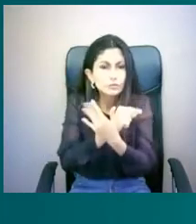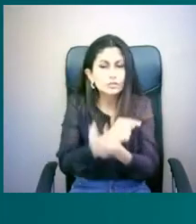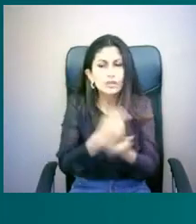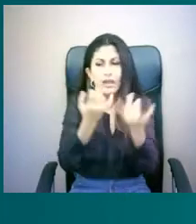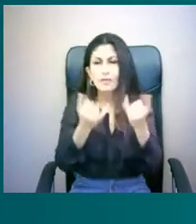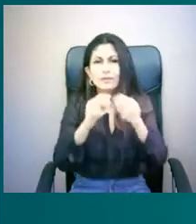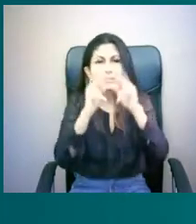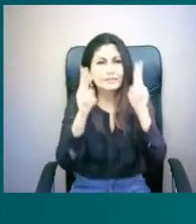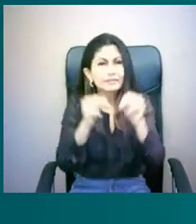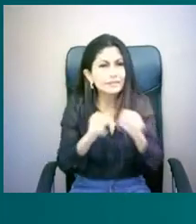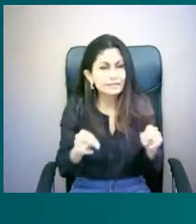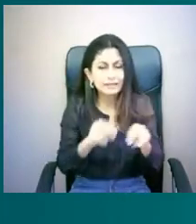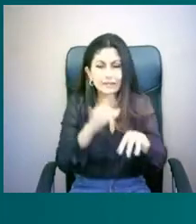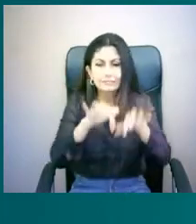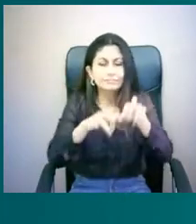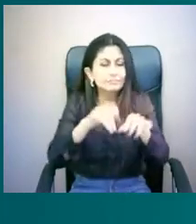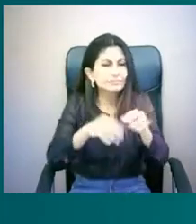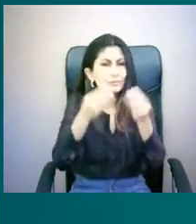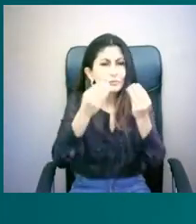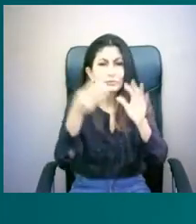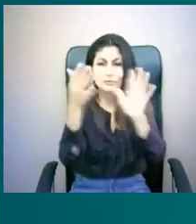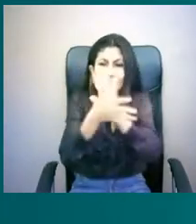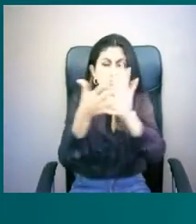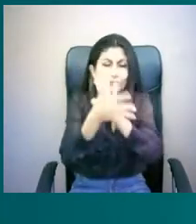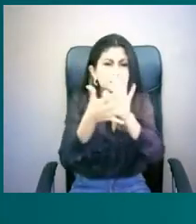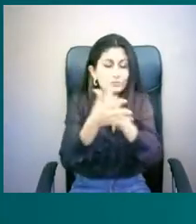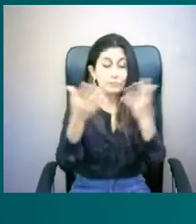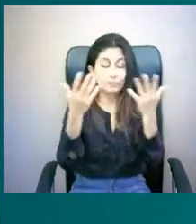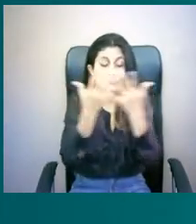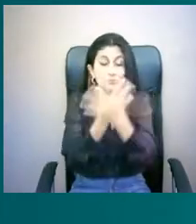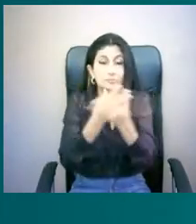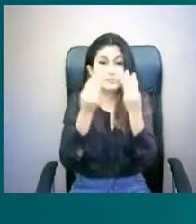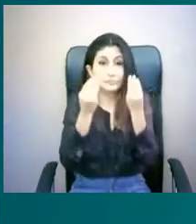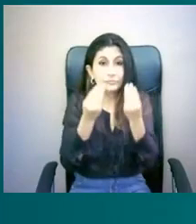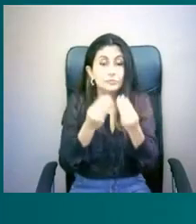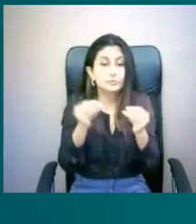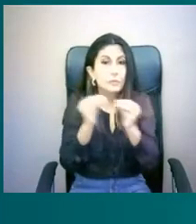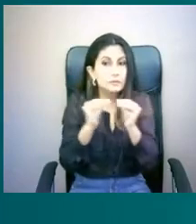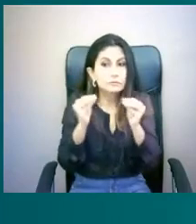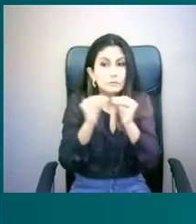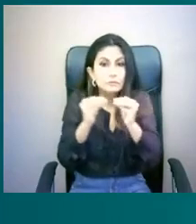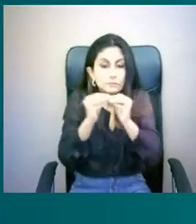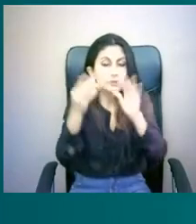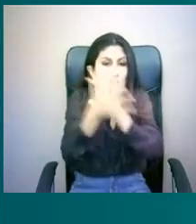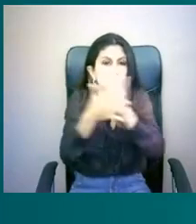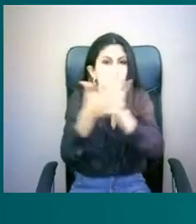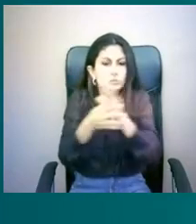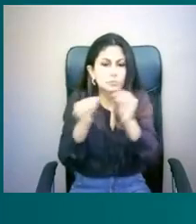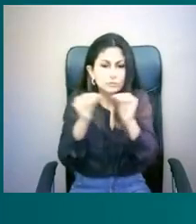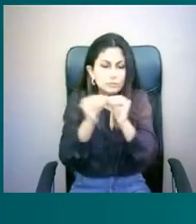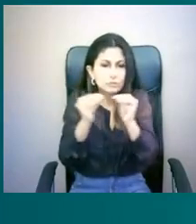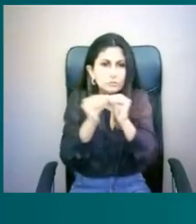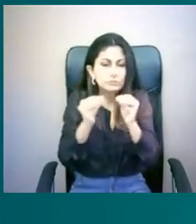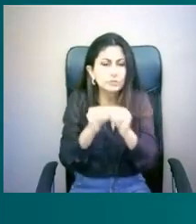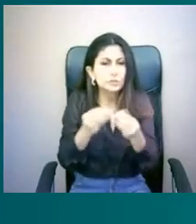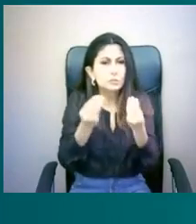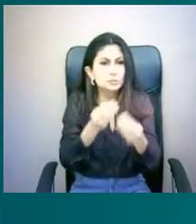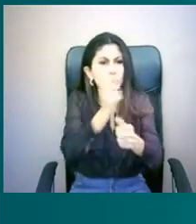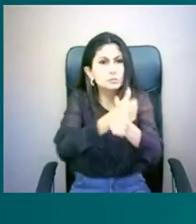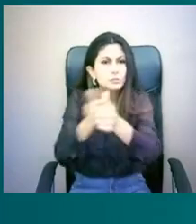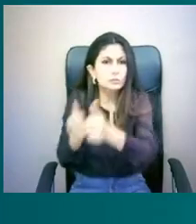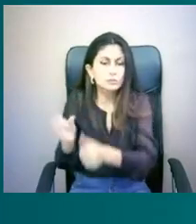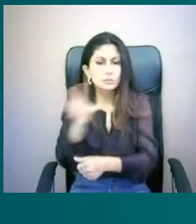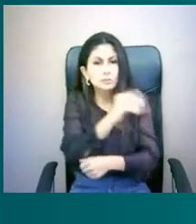las cosas, las mismas búsquedas por Internet, hace que, digamos, estemos en pro siempre de estar generando muchísima más información. Y pues por allá